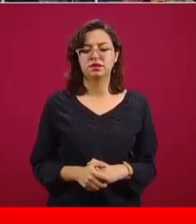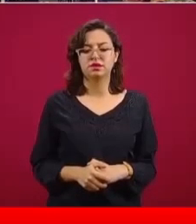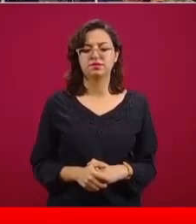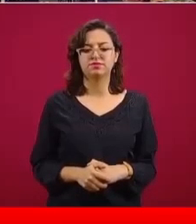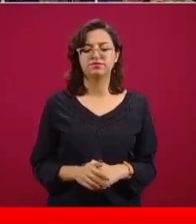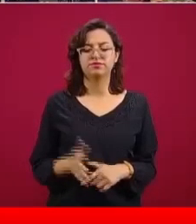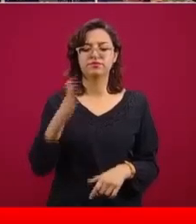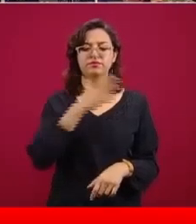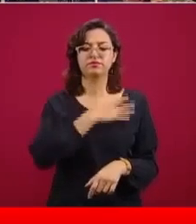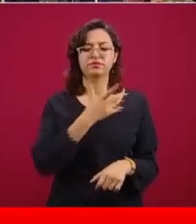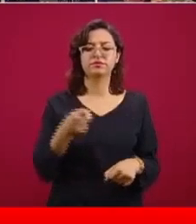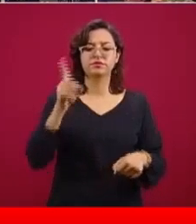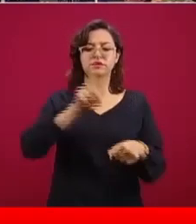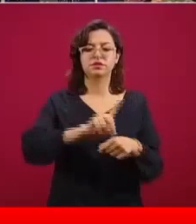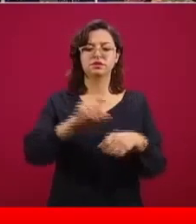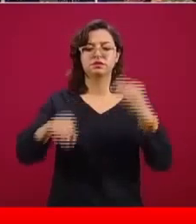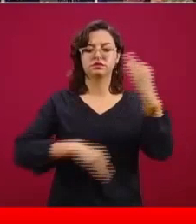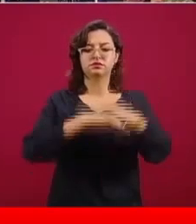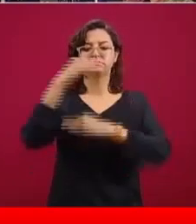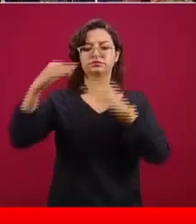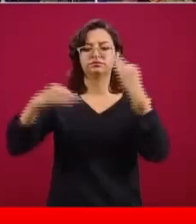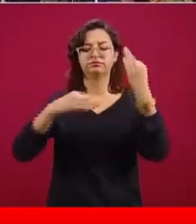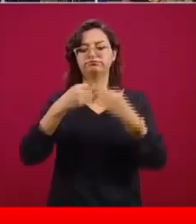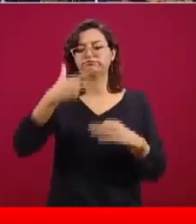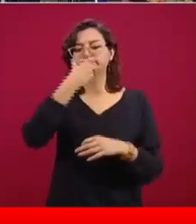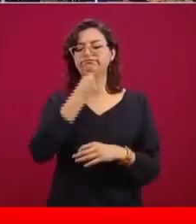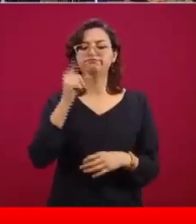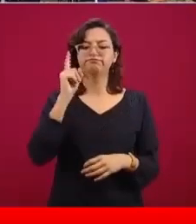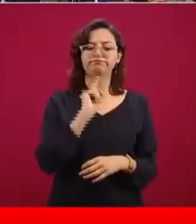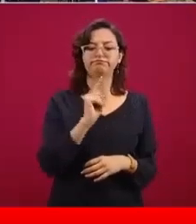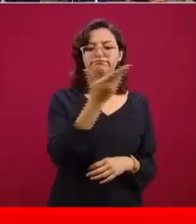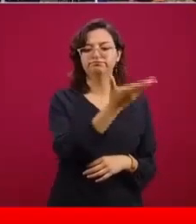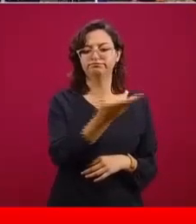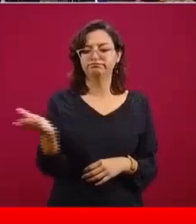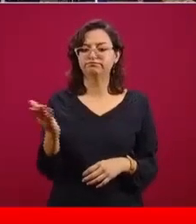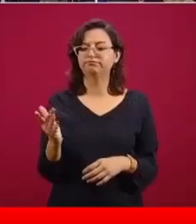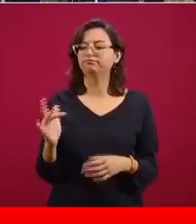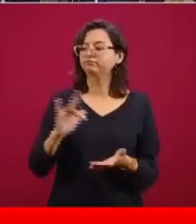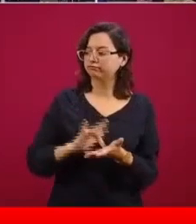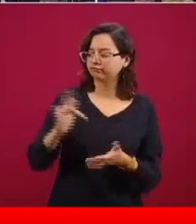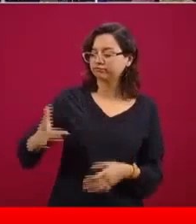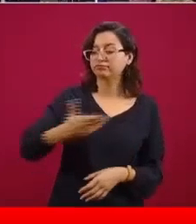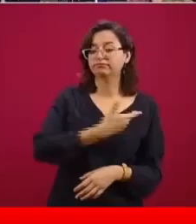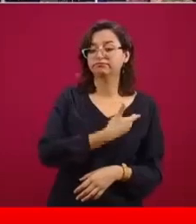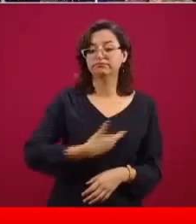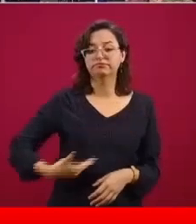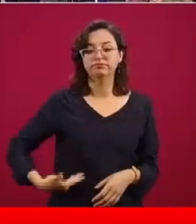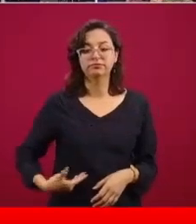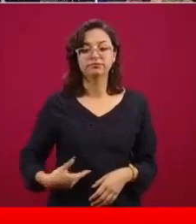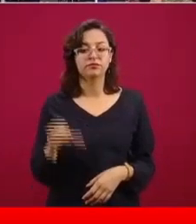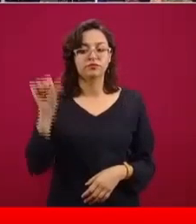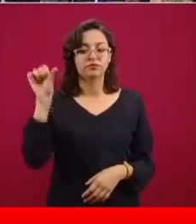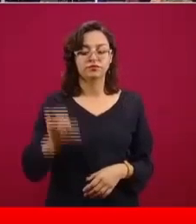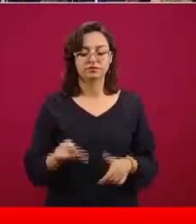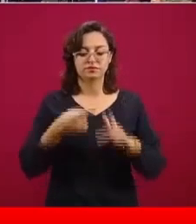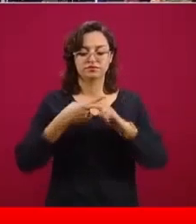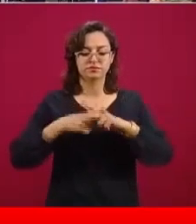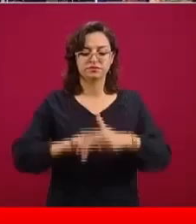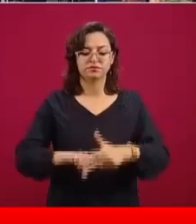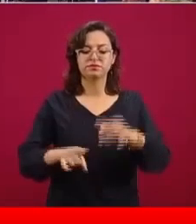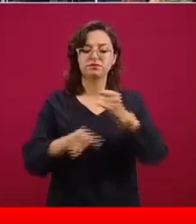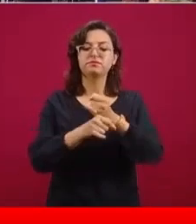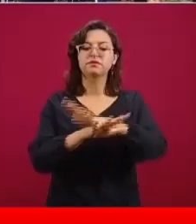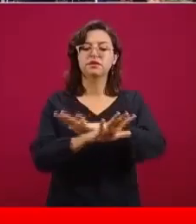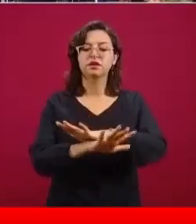buenos días a todos a todos ustedes gracias señor presidente comenzamos con el informe